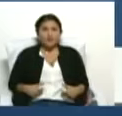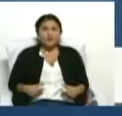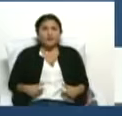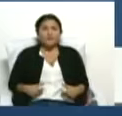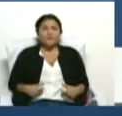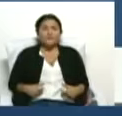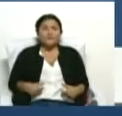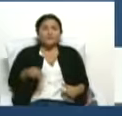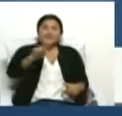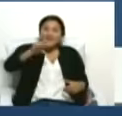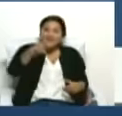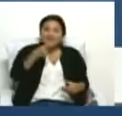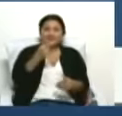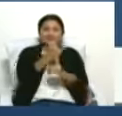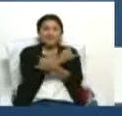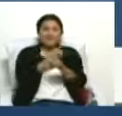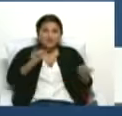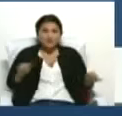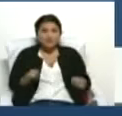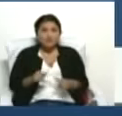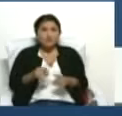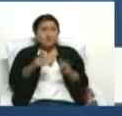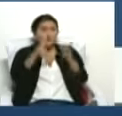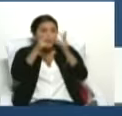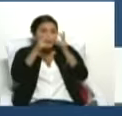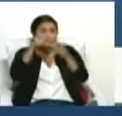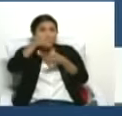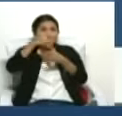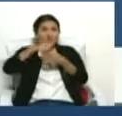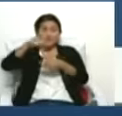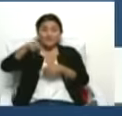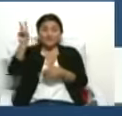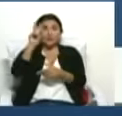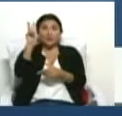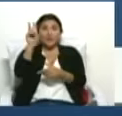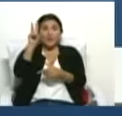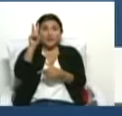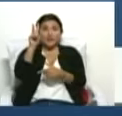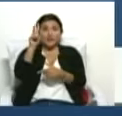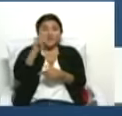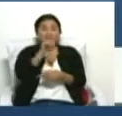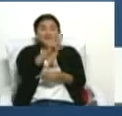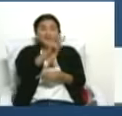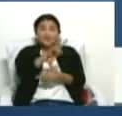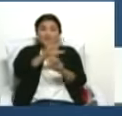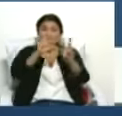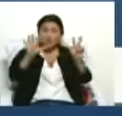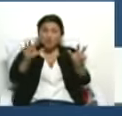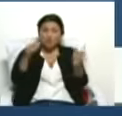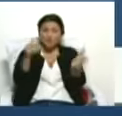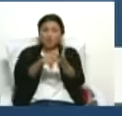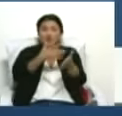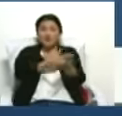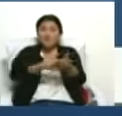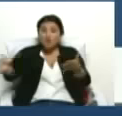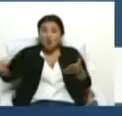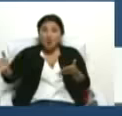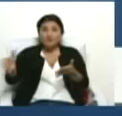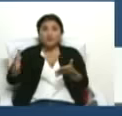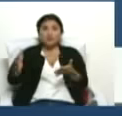medios independientes y supervisores electorales en Venezuela. 128 millones de dólares.